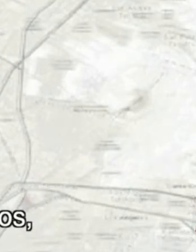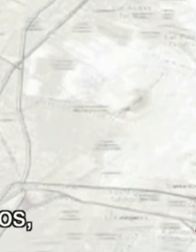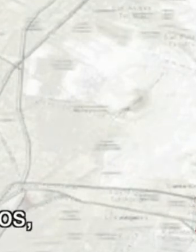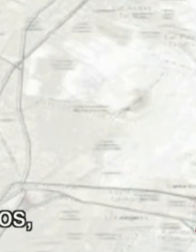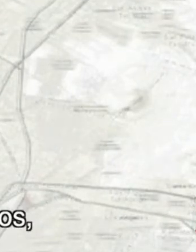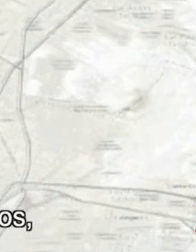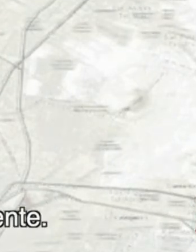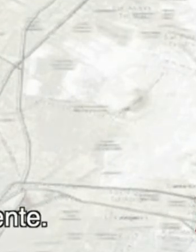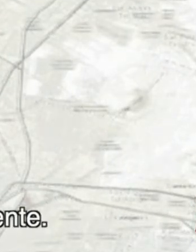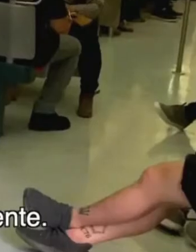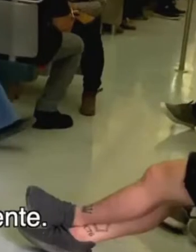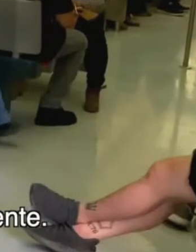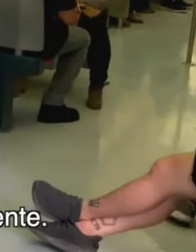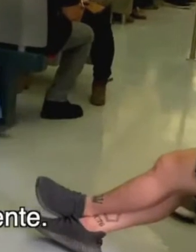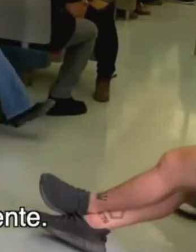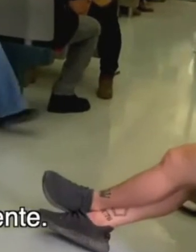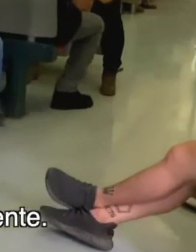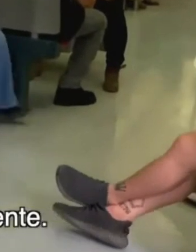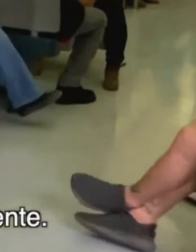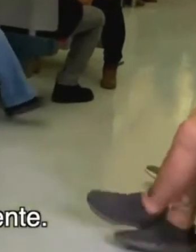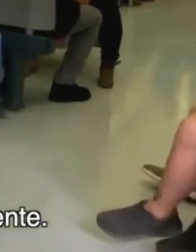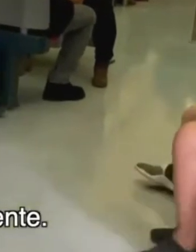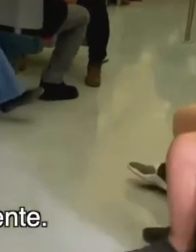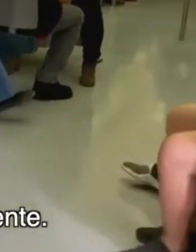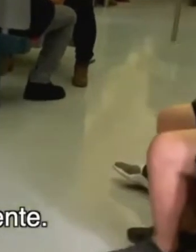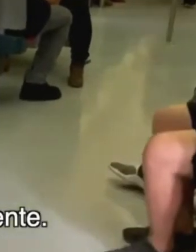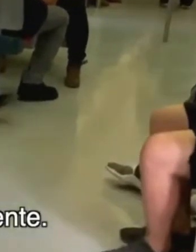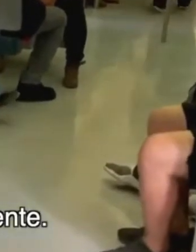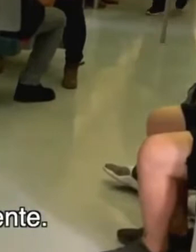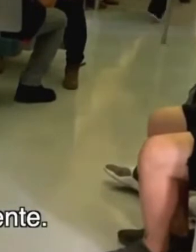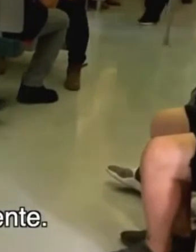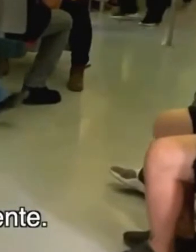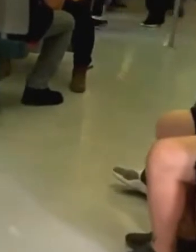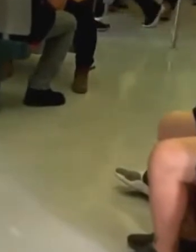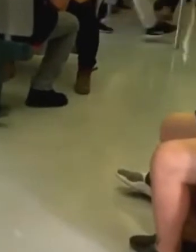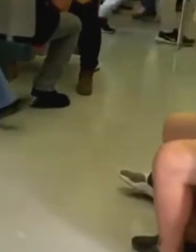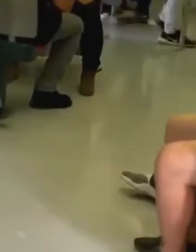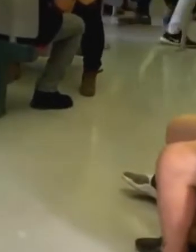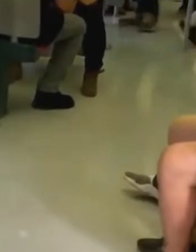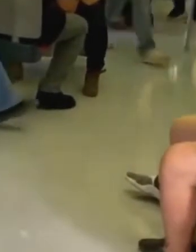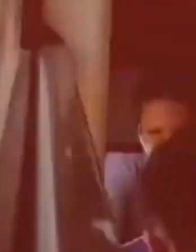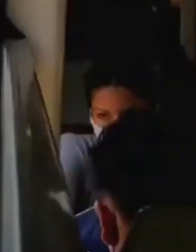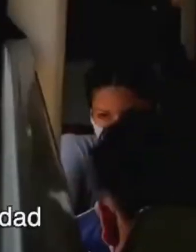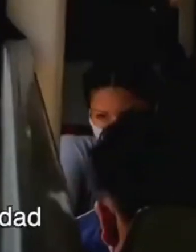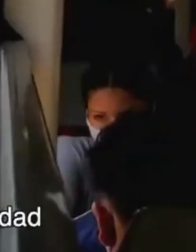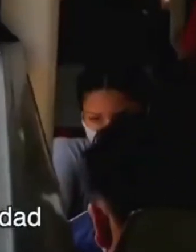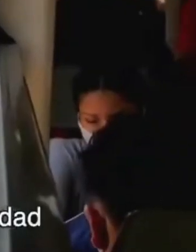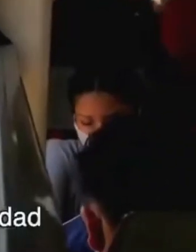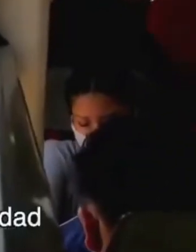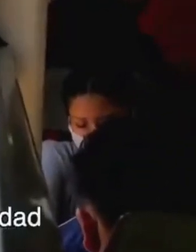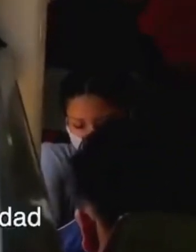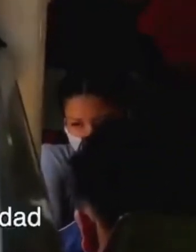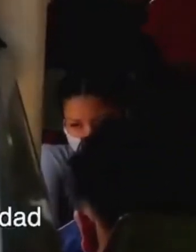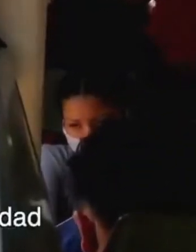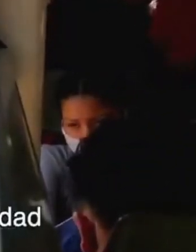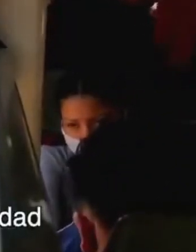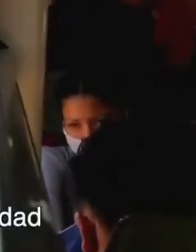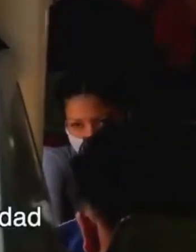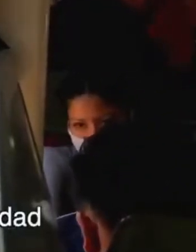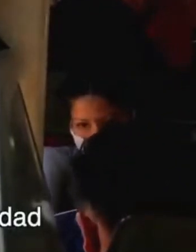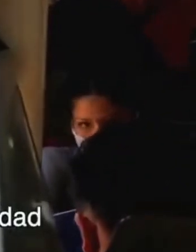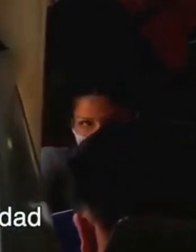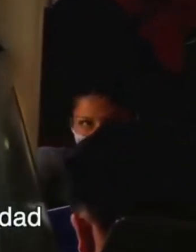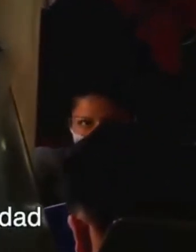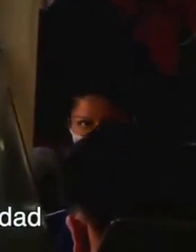85,000 pasajeros adicionales a los 110,000 que ya lo usan diariamente. Para su operación añadirá